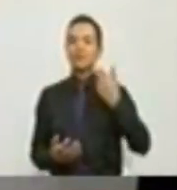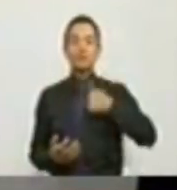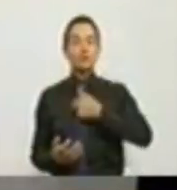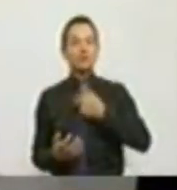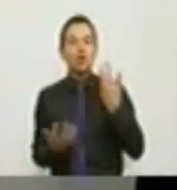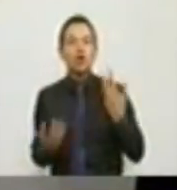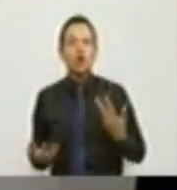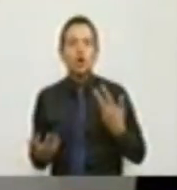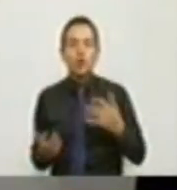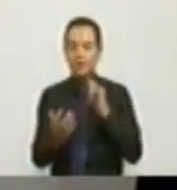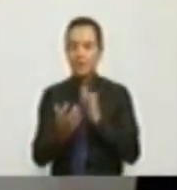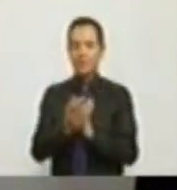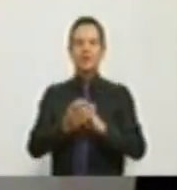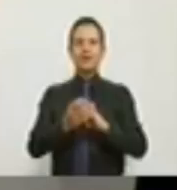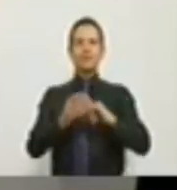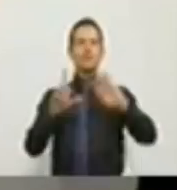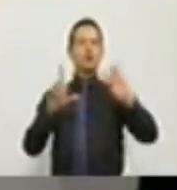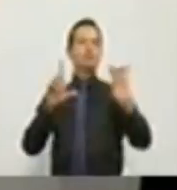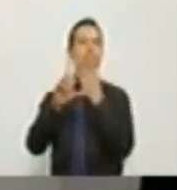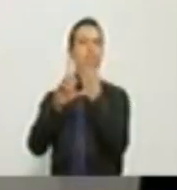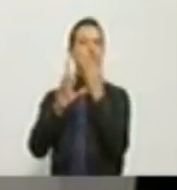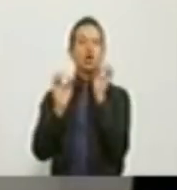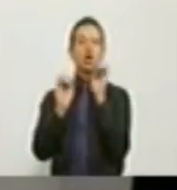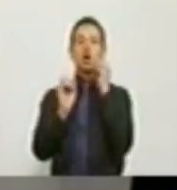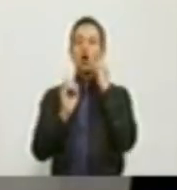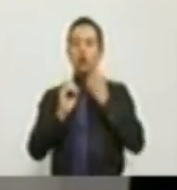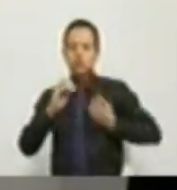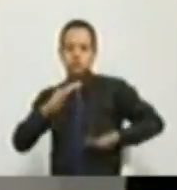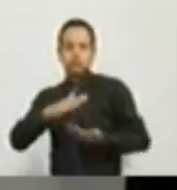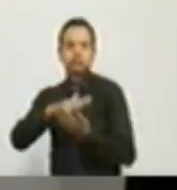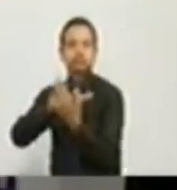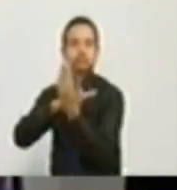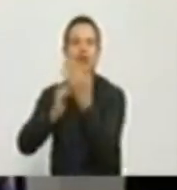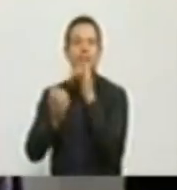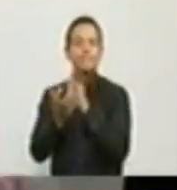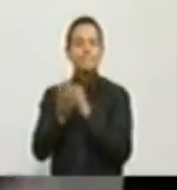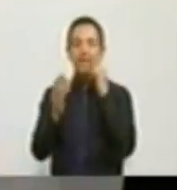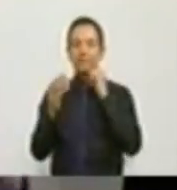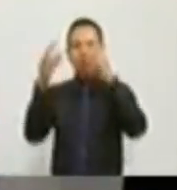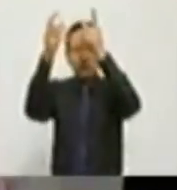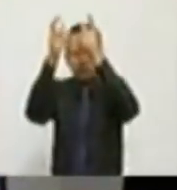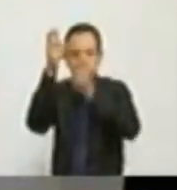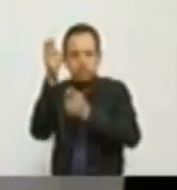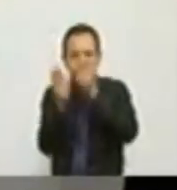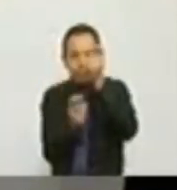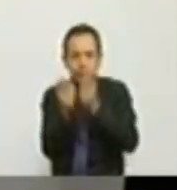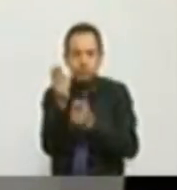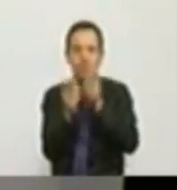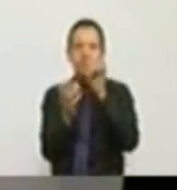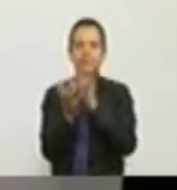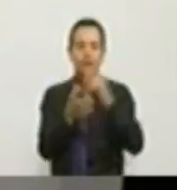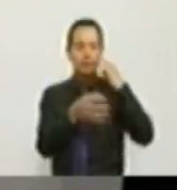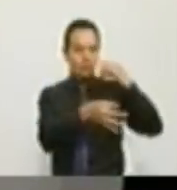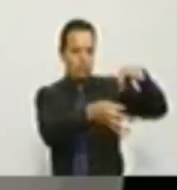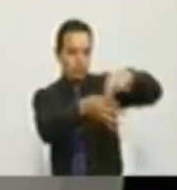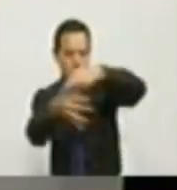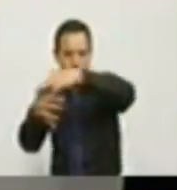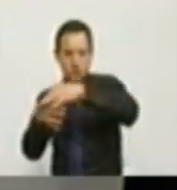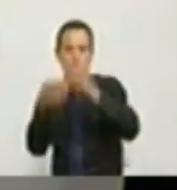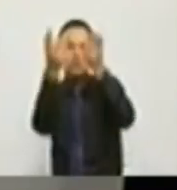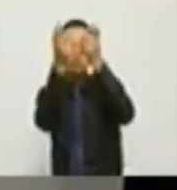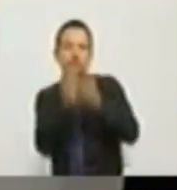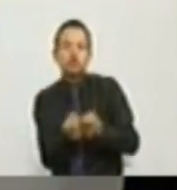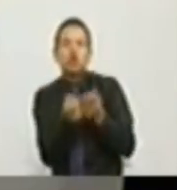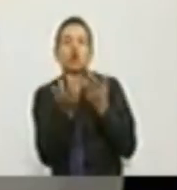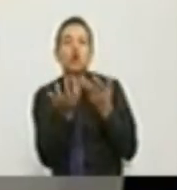el software y el código fuente con el que se manejan las elecciones en nuestro país? Eso no lo